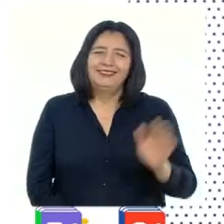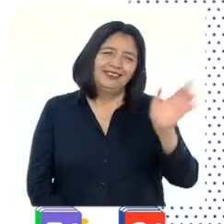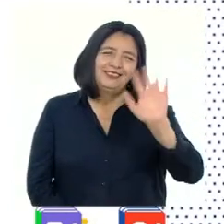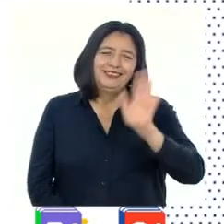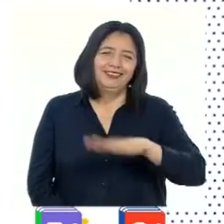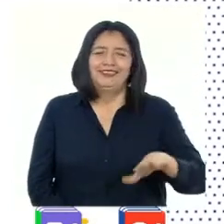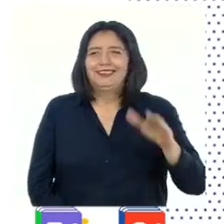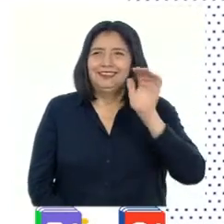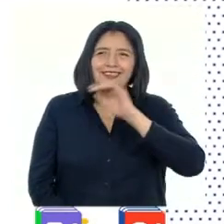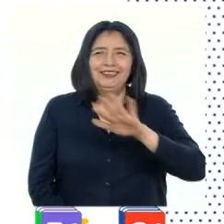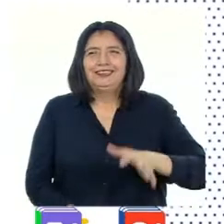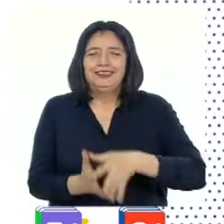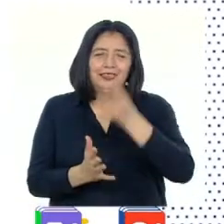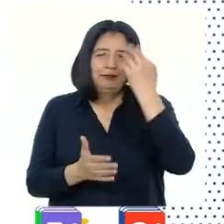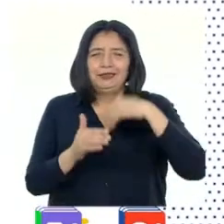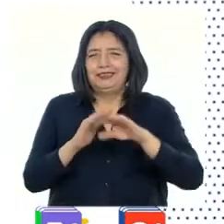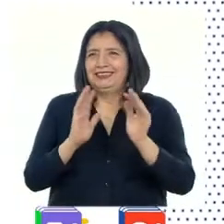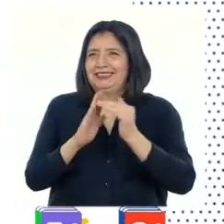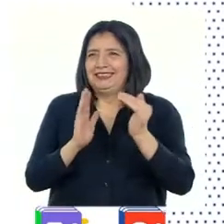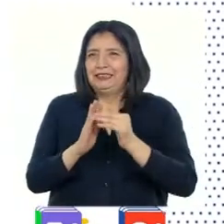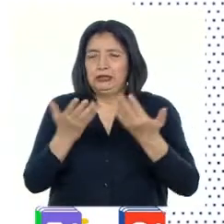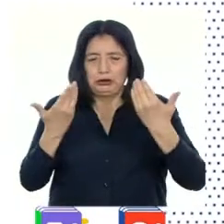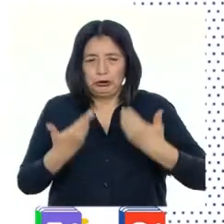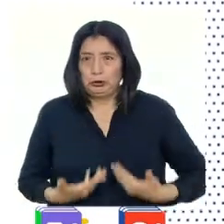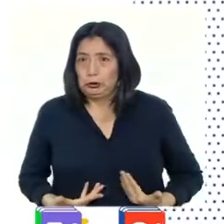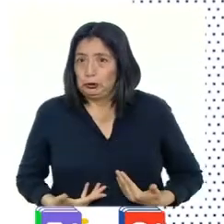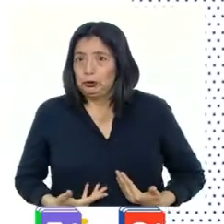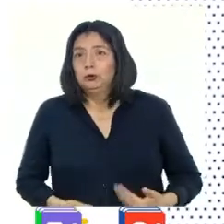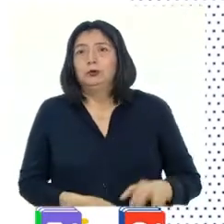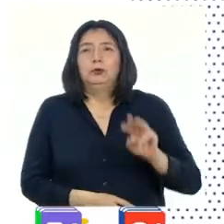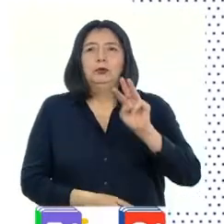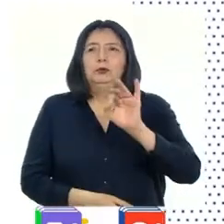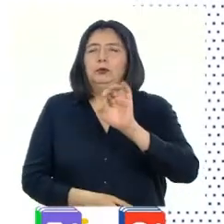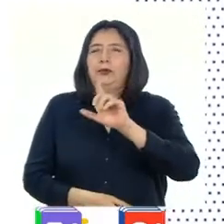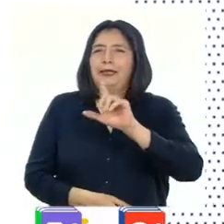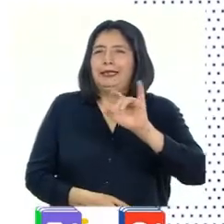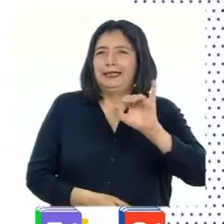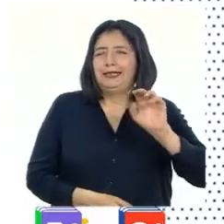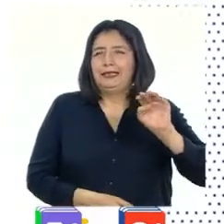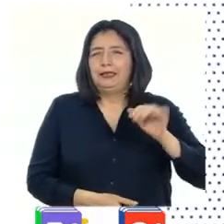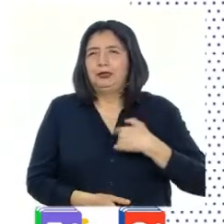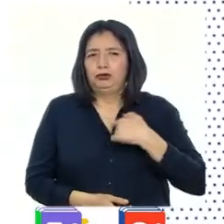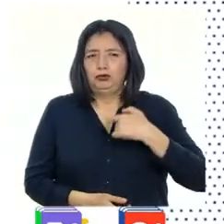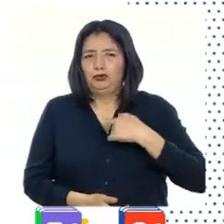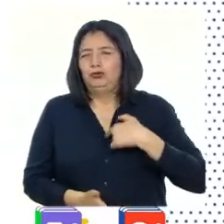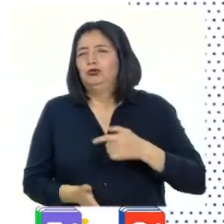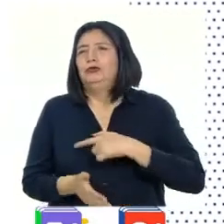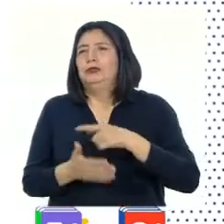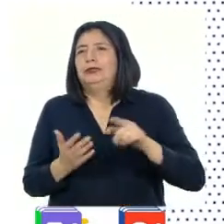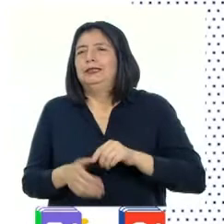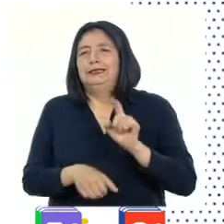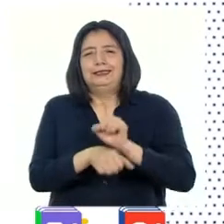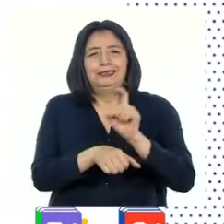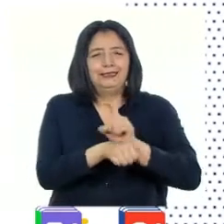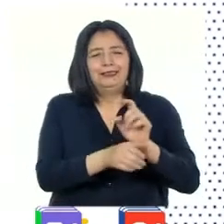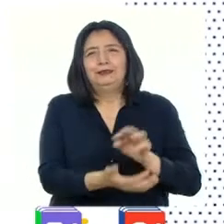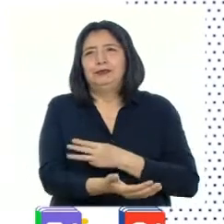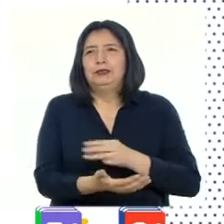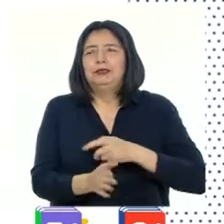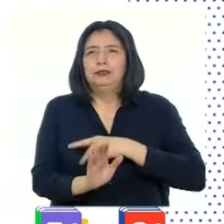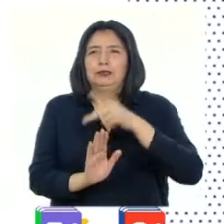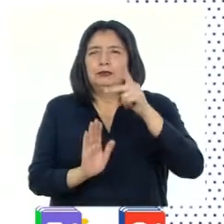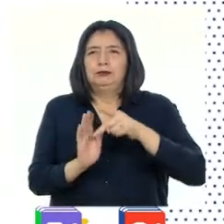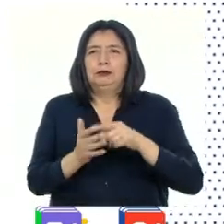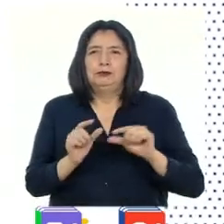¡Hola, chicas y chicos de Aprendo en Casa! Mi nombre es William Díaz. Soy especialista en educación musical del